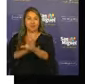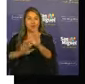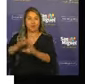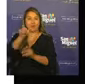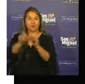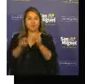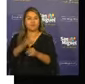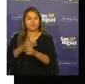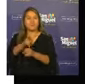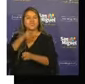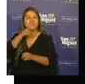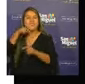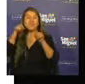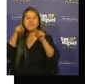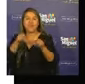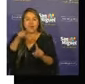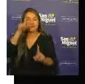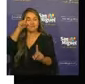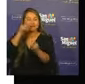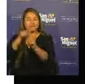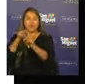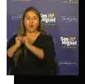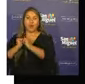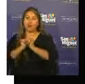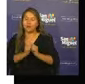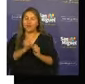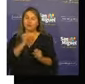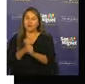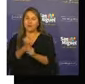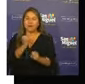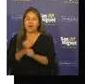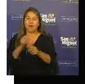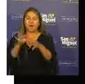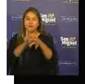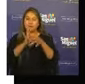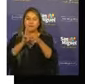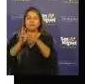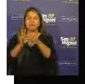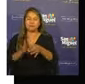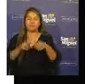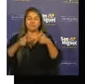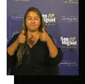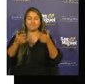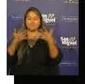es acompañamiento, es trabajo, es colectivo.